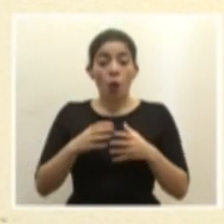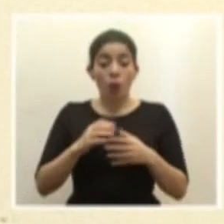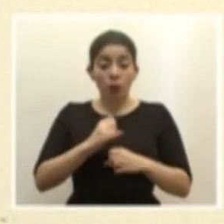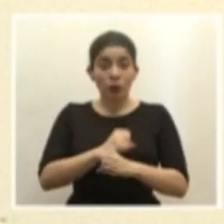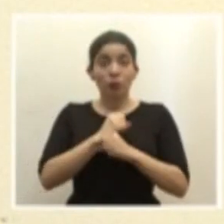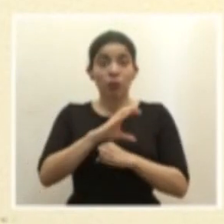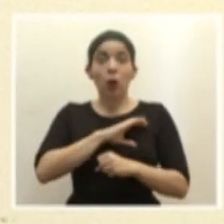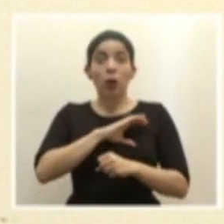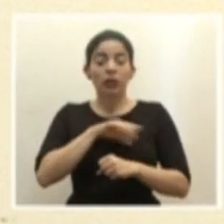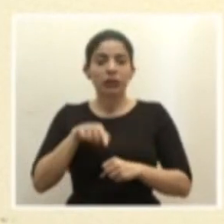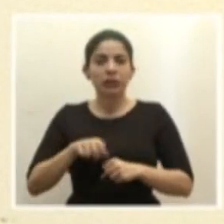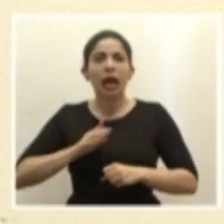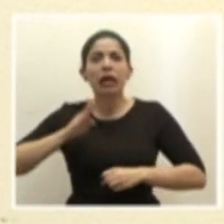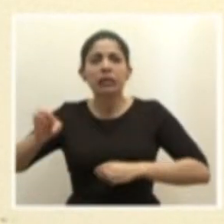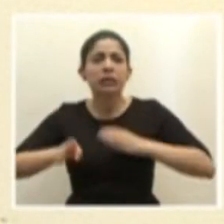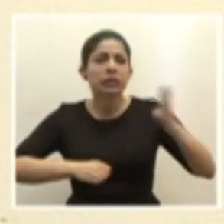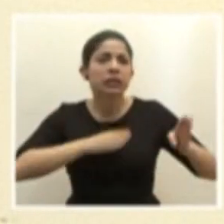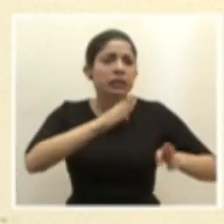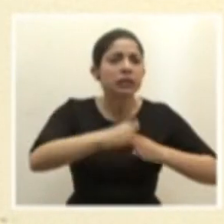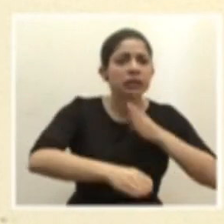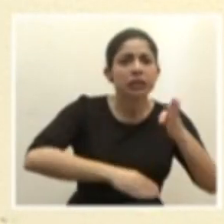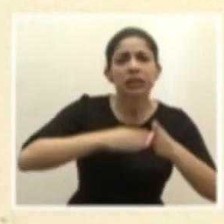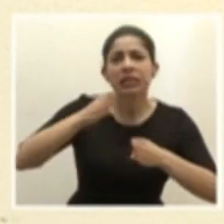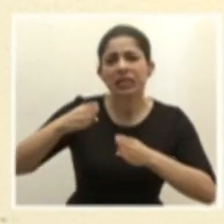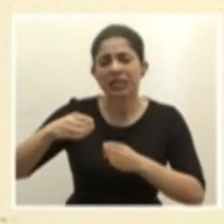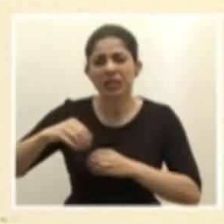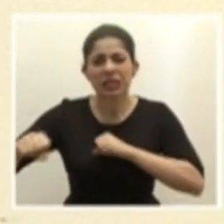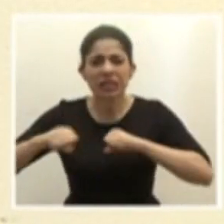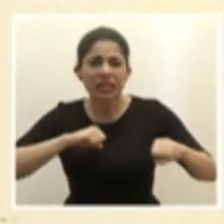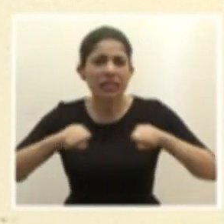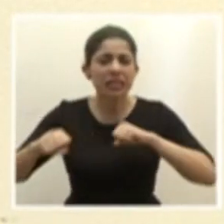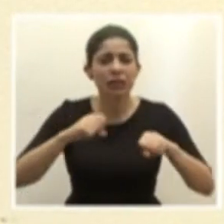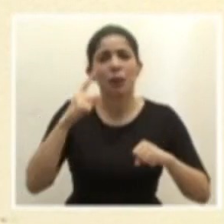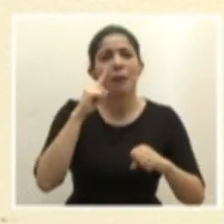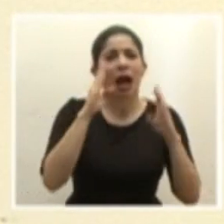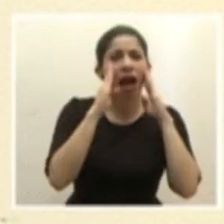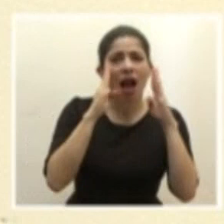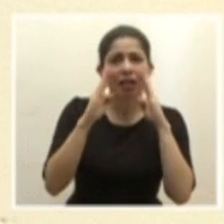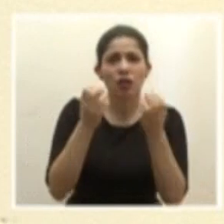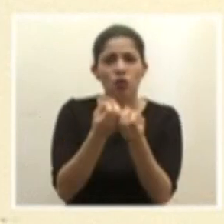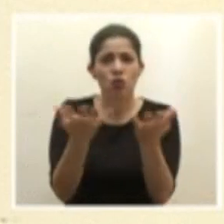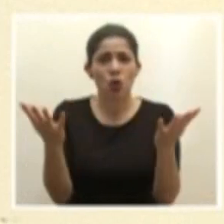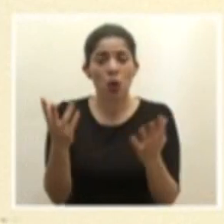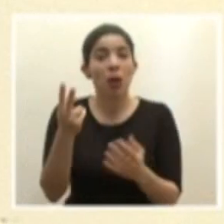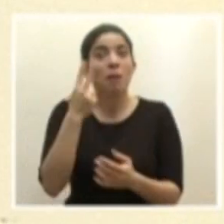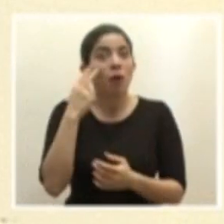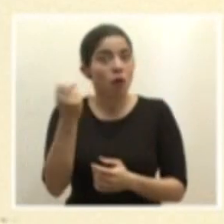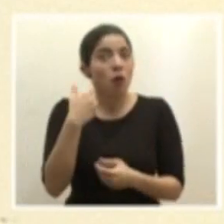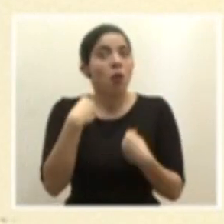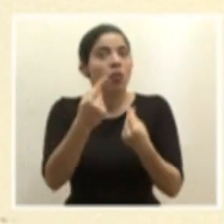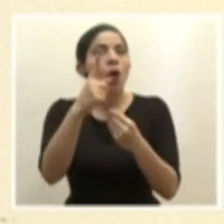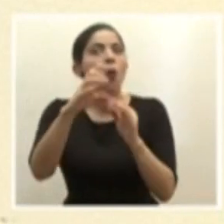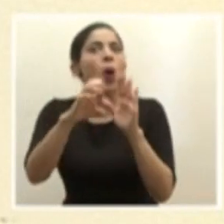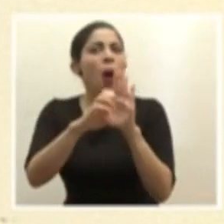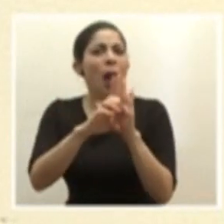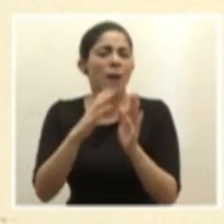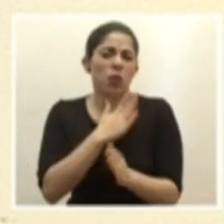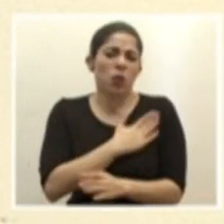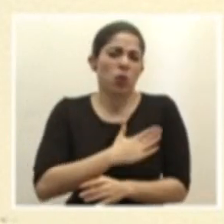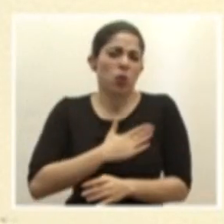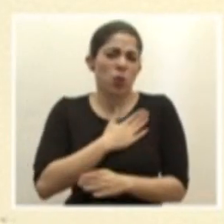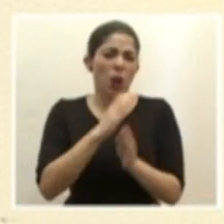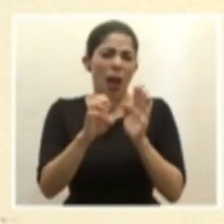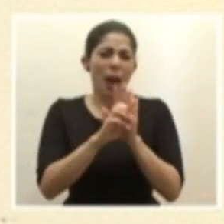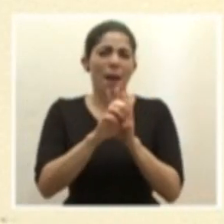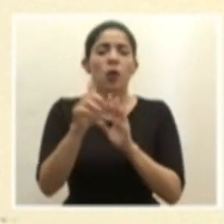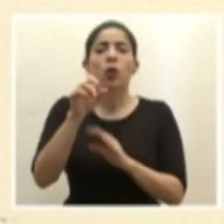de seguridad tengan que emplearse a fondo para atender todo esto. Tan es así que quiero contarles un ejemplo muy lamentable. En